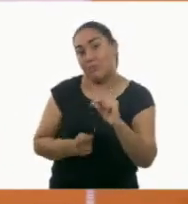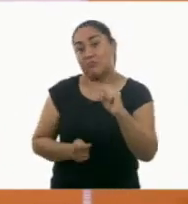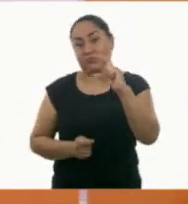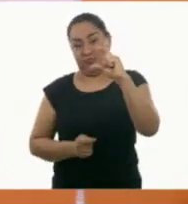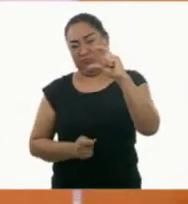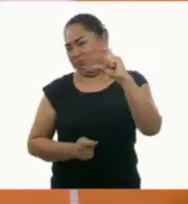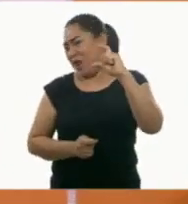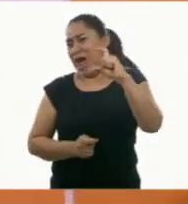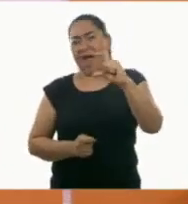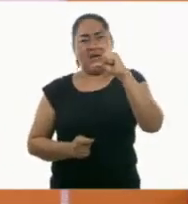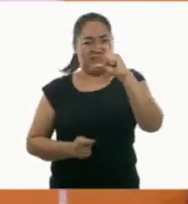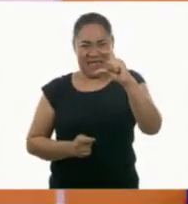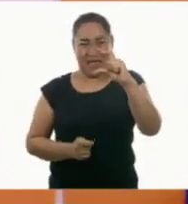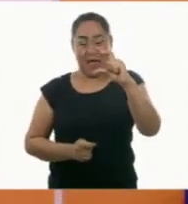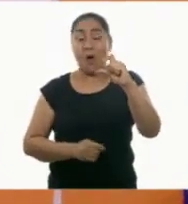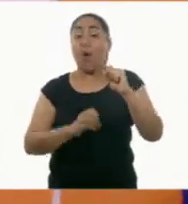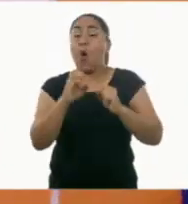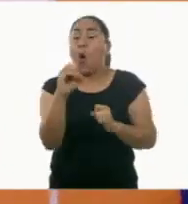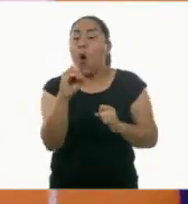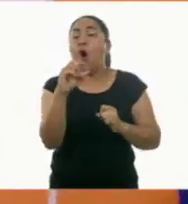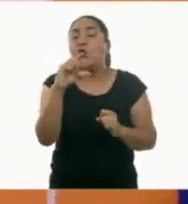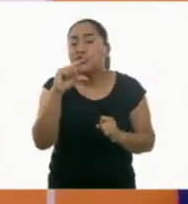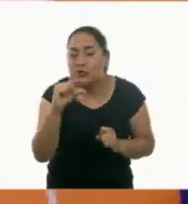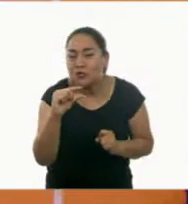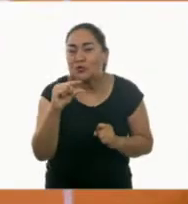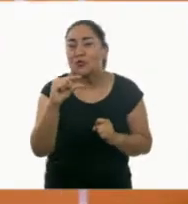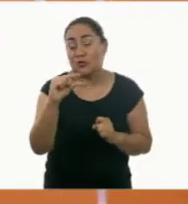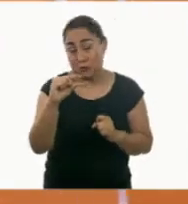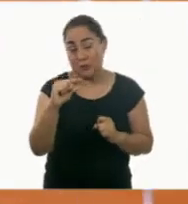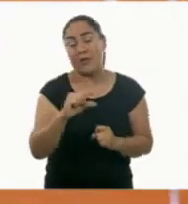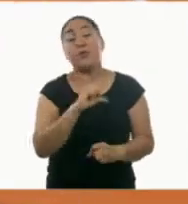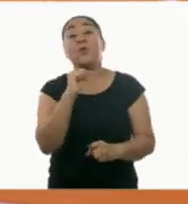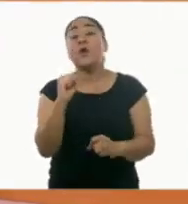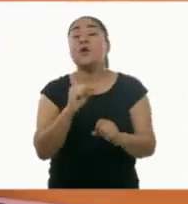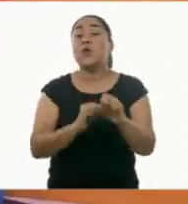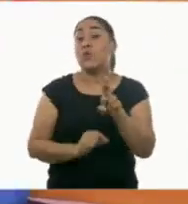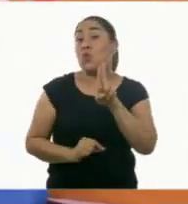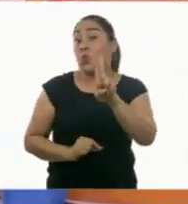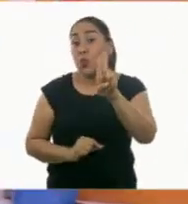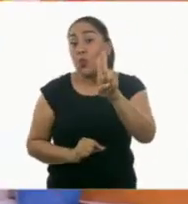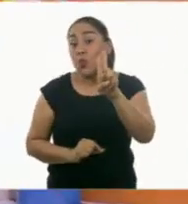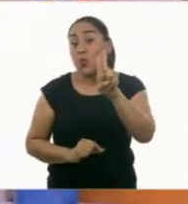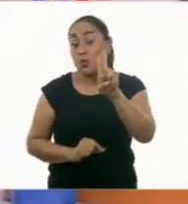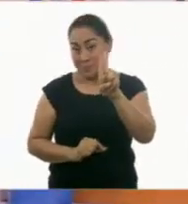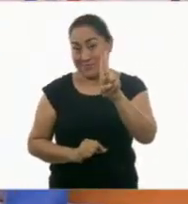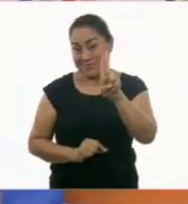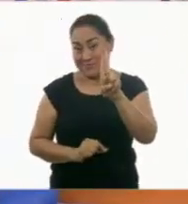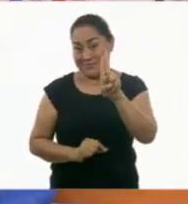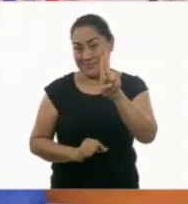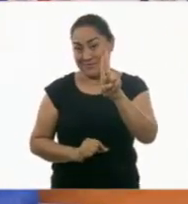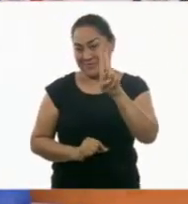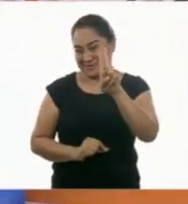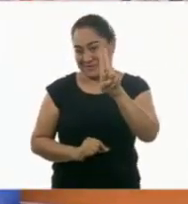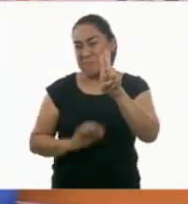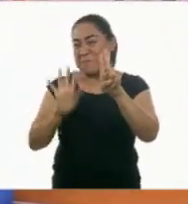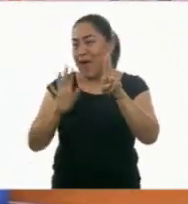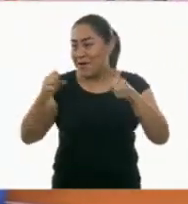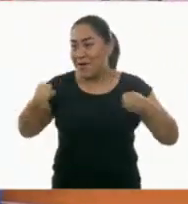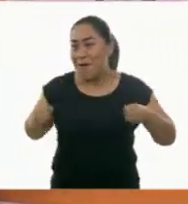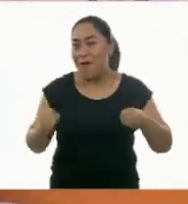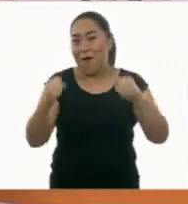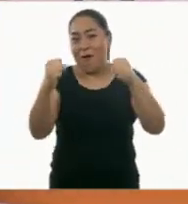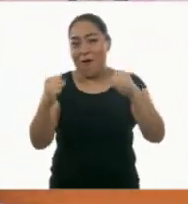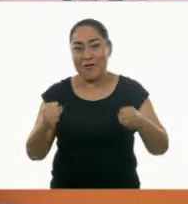mayúscula, grandota, y la O chiquita. Y por último, la letra U, que es como un columpito,